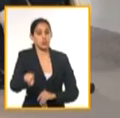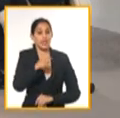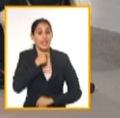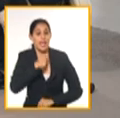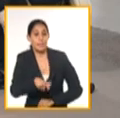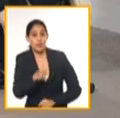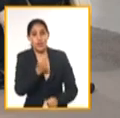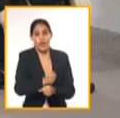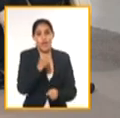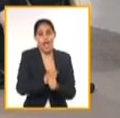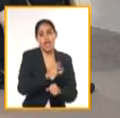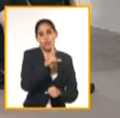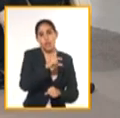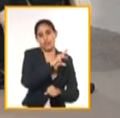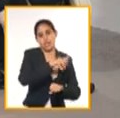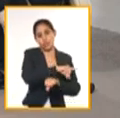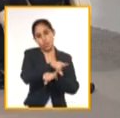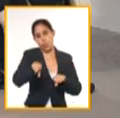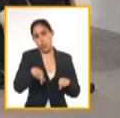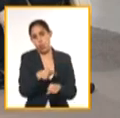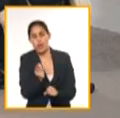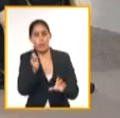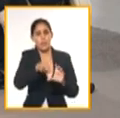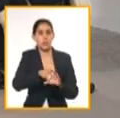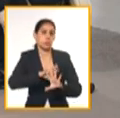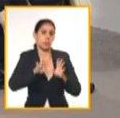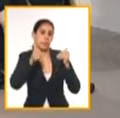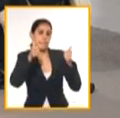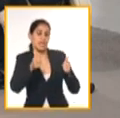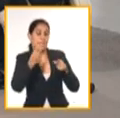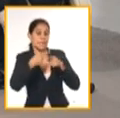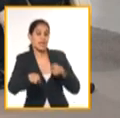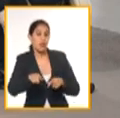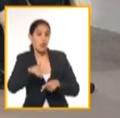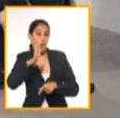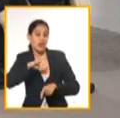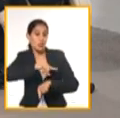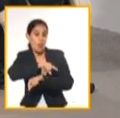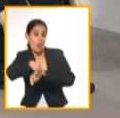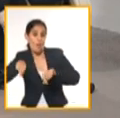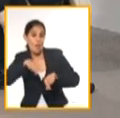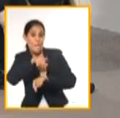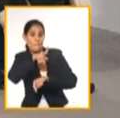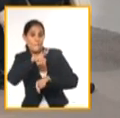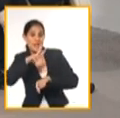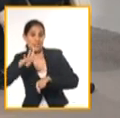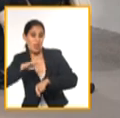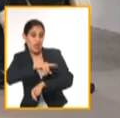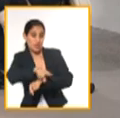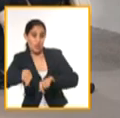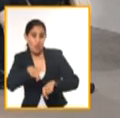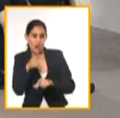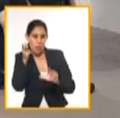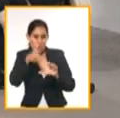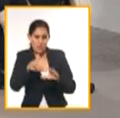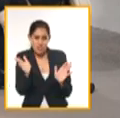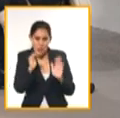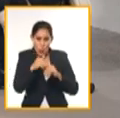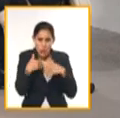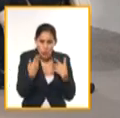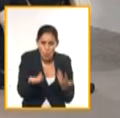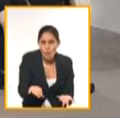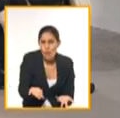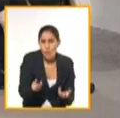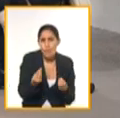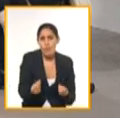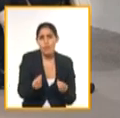combustible, a lo mejor alcanza, pero ya cuando hay que trabajar 24 horas o una etapa mayor, hay que llevarle combustible a esos grupos electrógenos. Eso